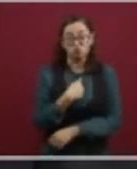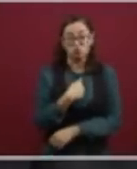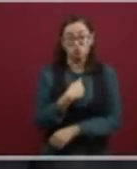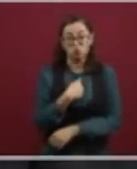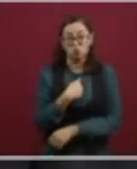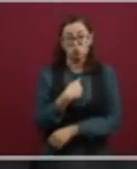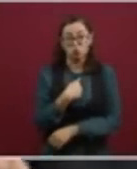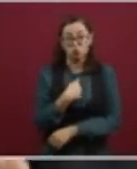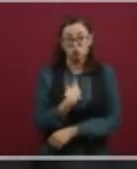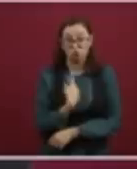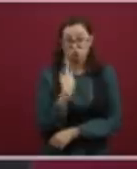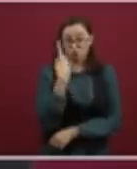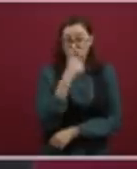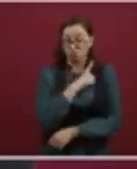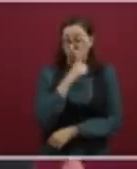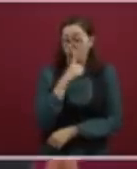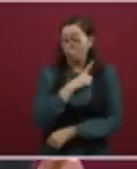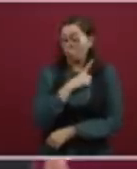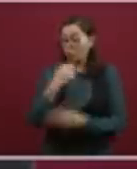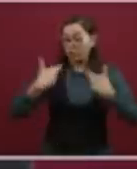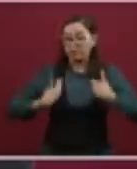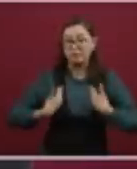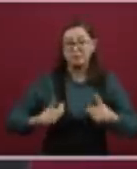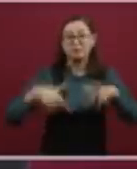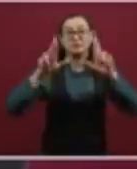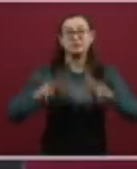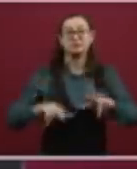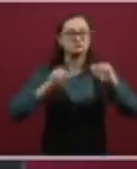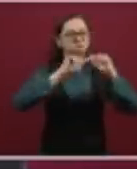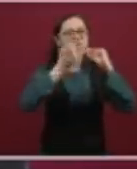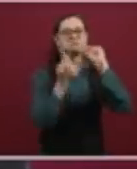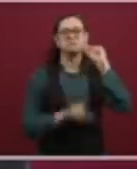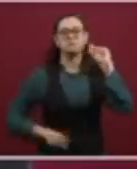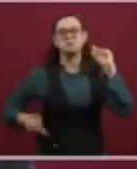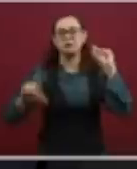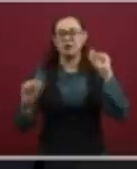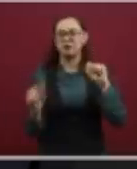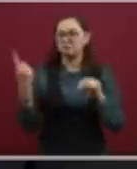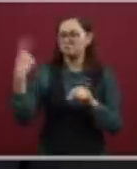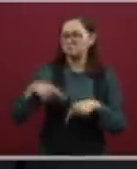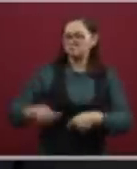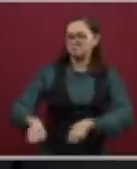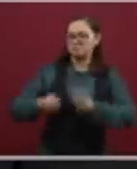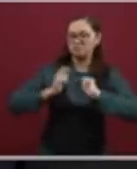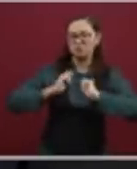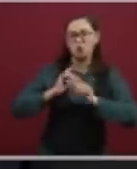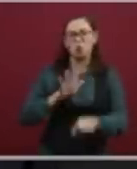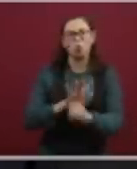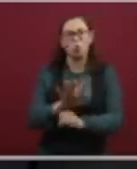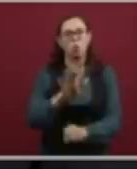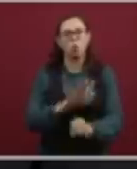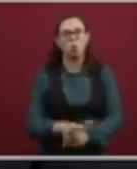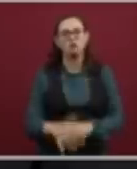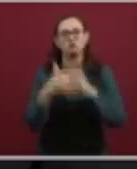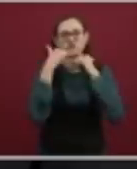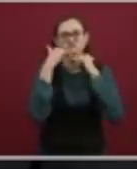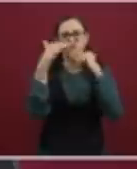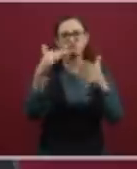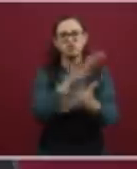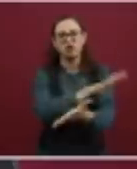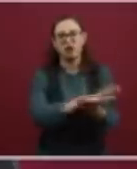Yo represento un movimiento y tengo un mandato: acabar con la corrupción.